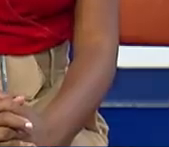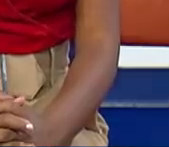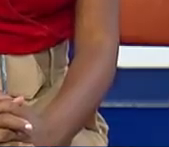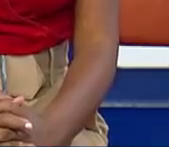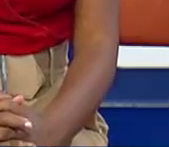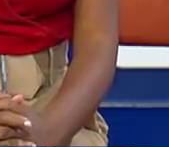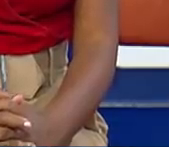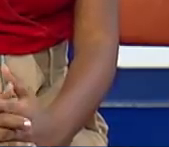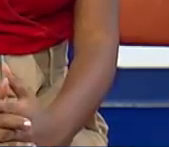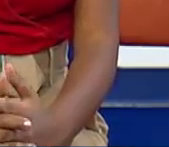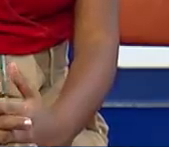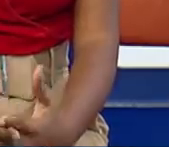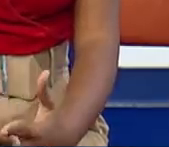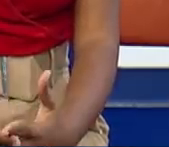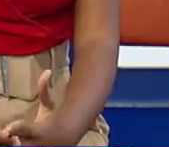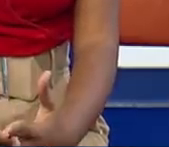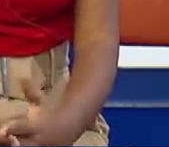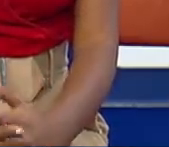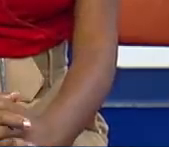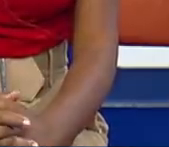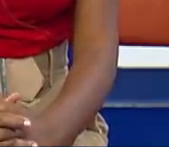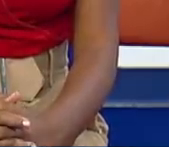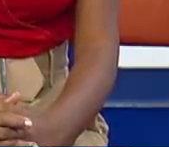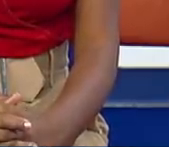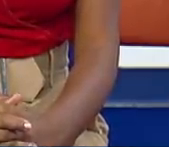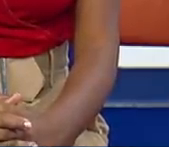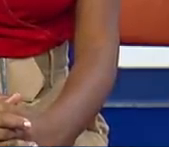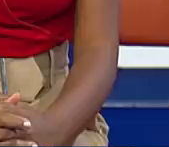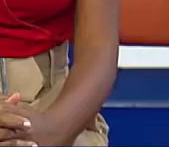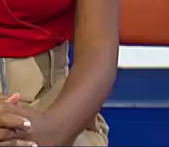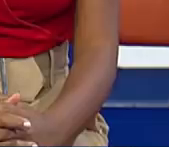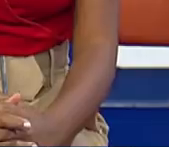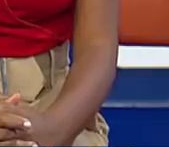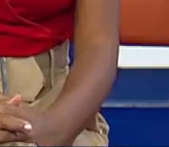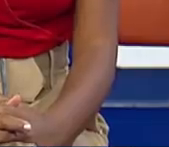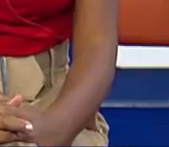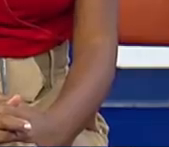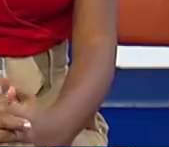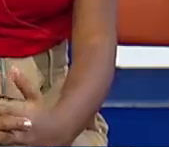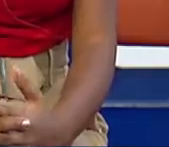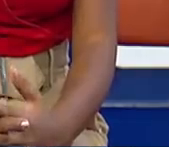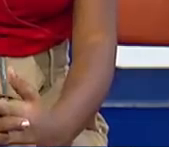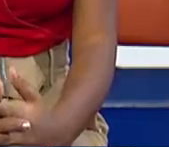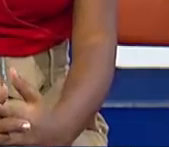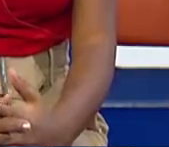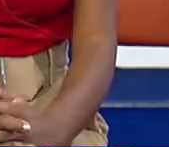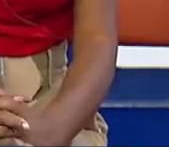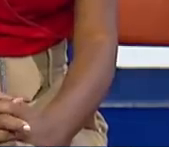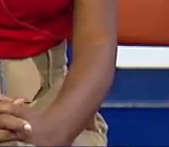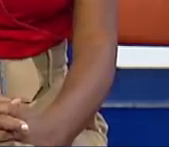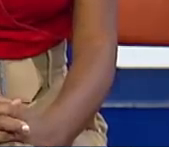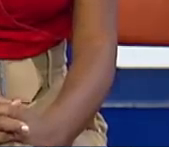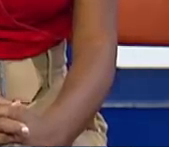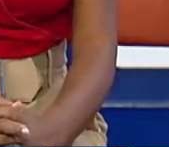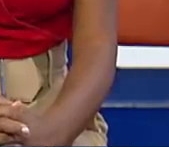Inmosolution, consta como la intermediaria en varios contratos de obras municipales que estarían beneficiando a un constructor cercano